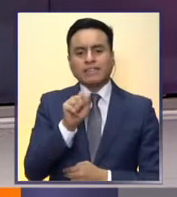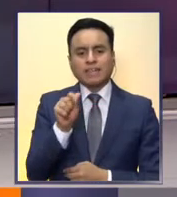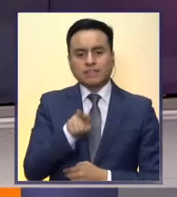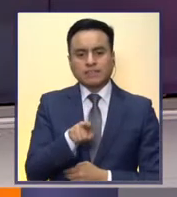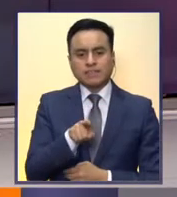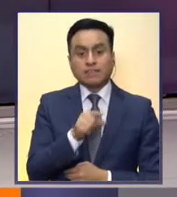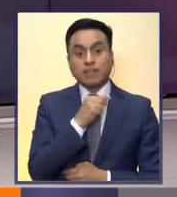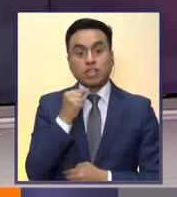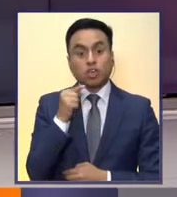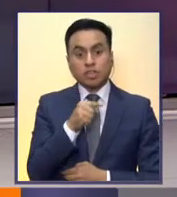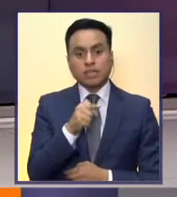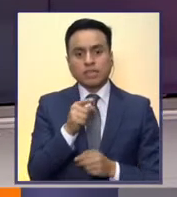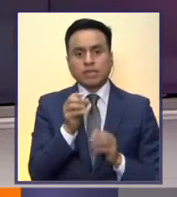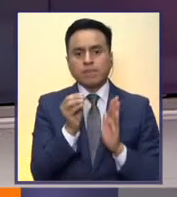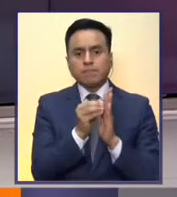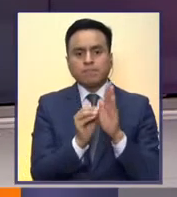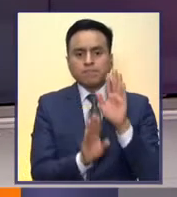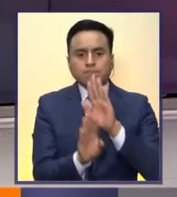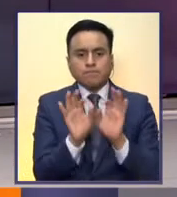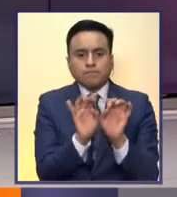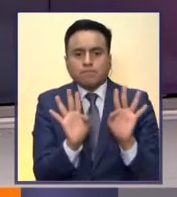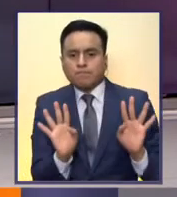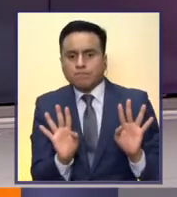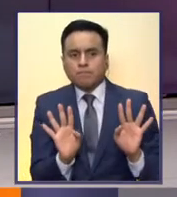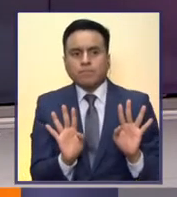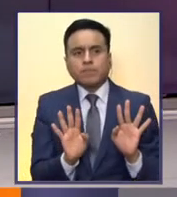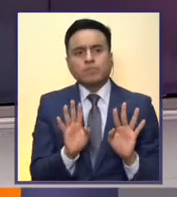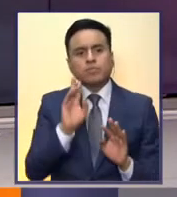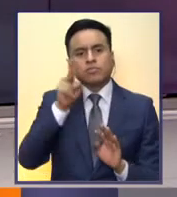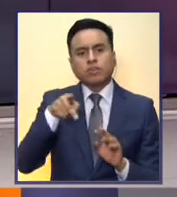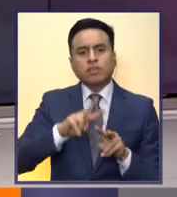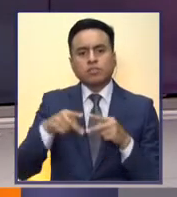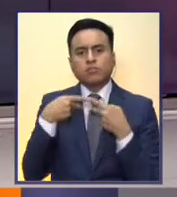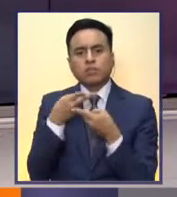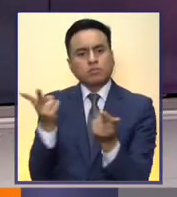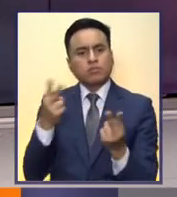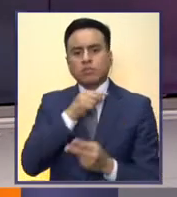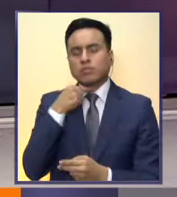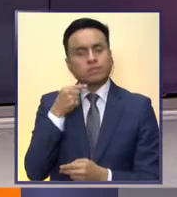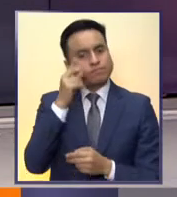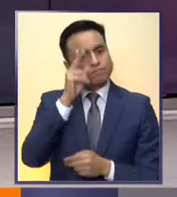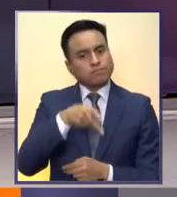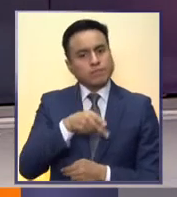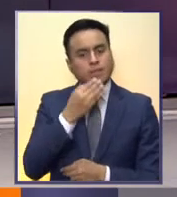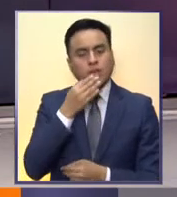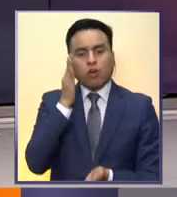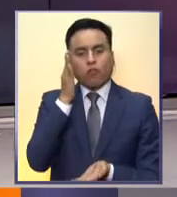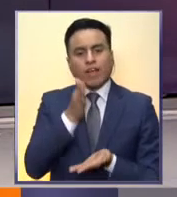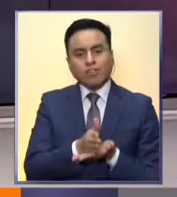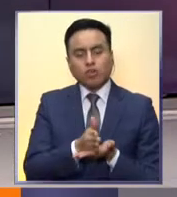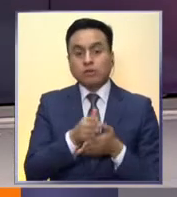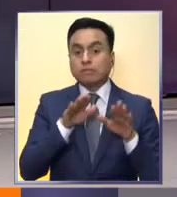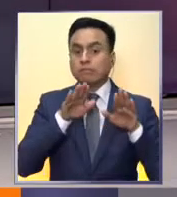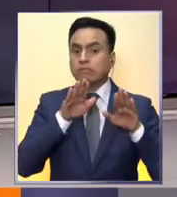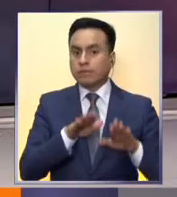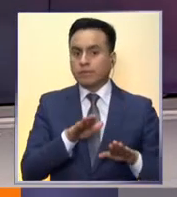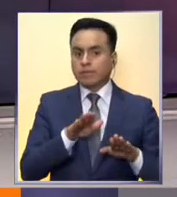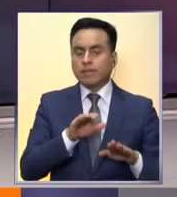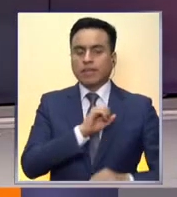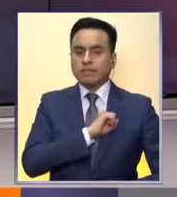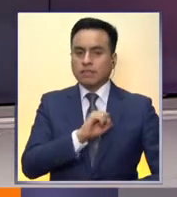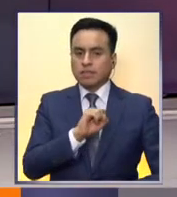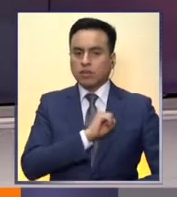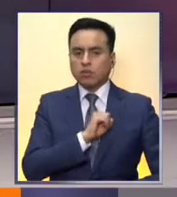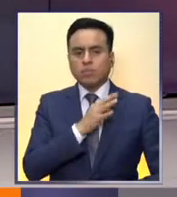sacerdote está con medidas cautelares, prohibición del ejercicio público sacerdotal y también la obligación de permanecer en Santiago.